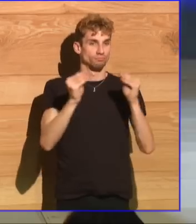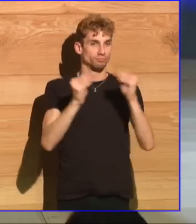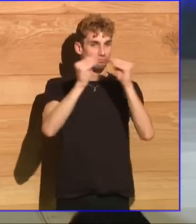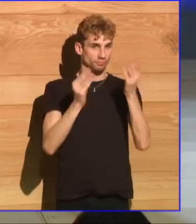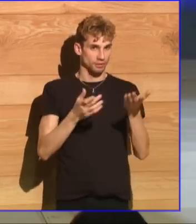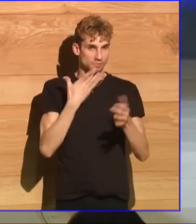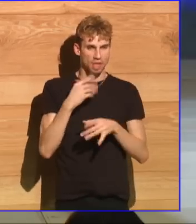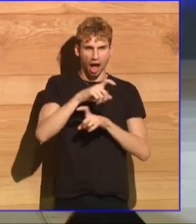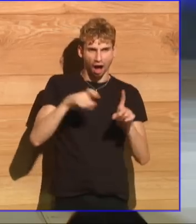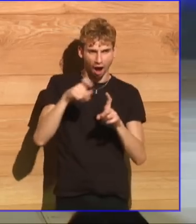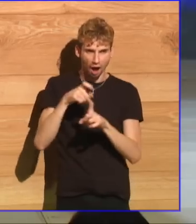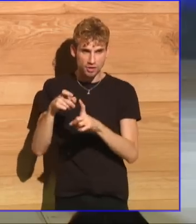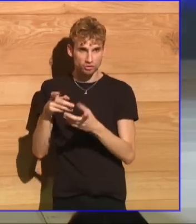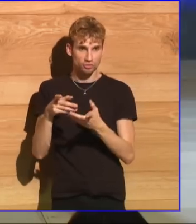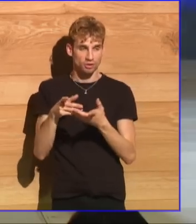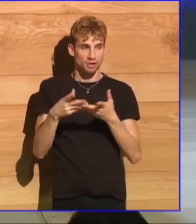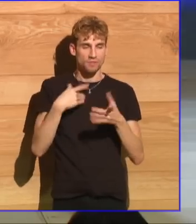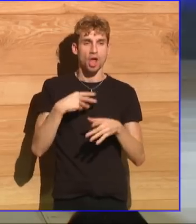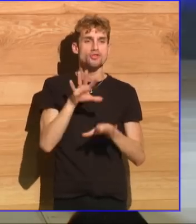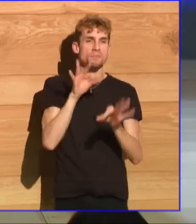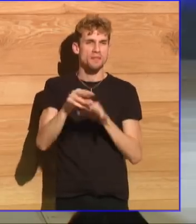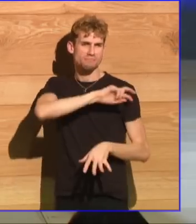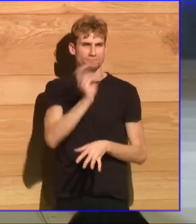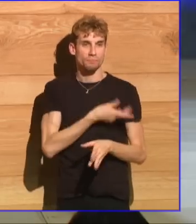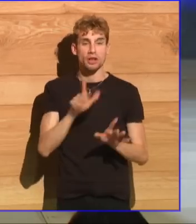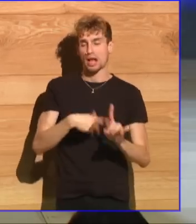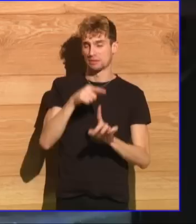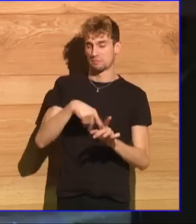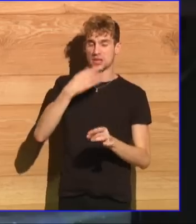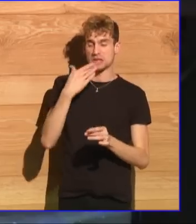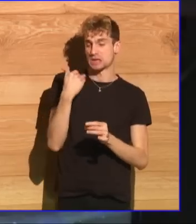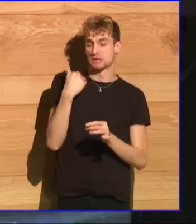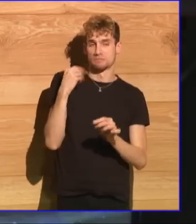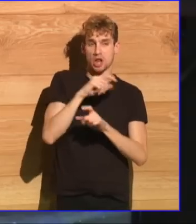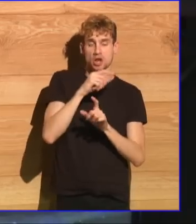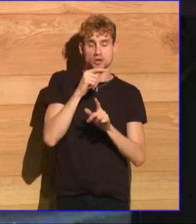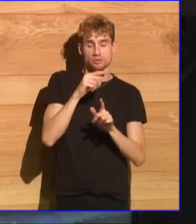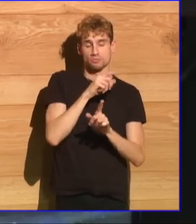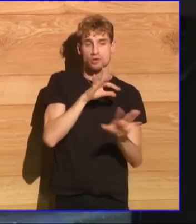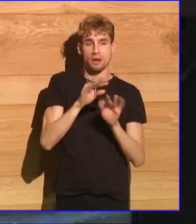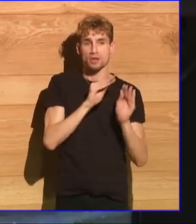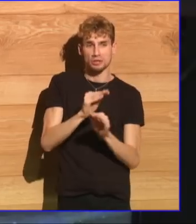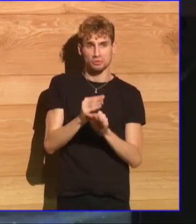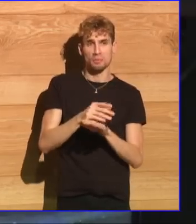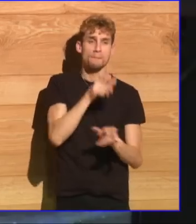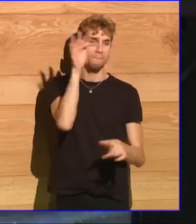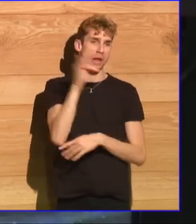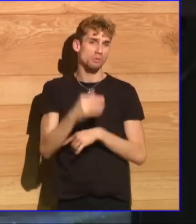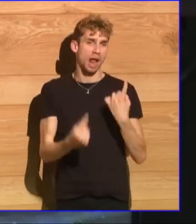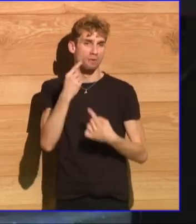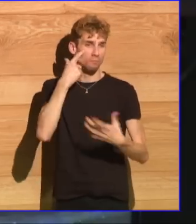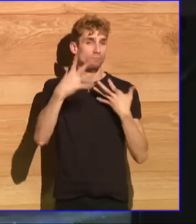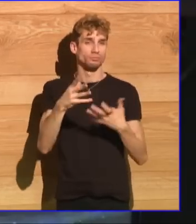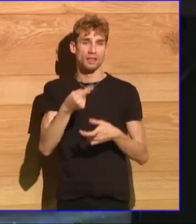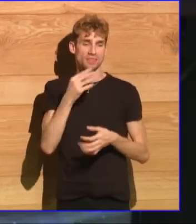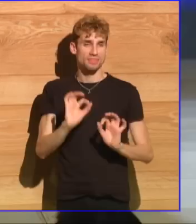los número uno, las que más gustan Bueno, y claro, tal, sí, sí. casi nunca se habla del Imperio No, del Sol, que a mí me porque parece siempre una Superman, cumbre. La Guerra de las Galaxias Eso y es. Tiburón, ¿no? Eso O las- es, eso sí, es.